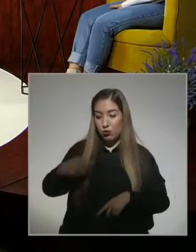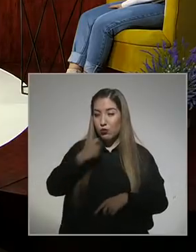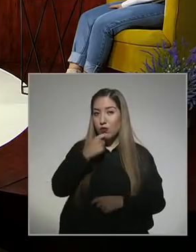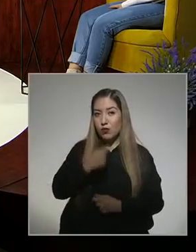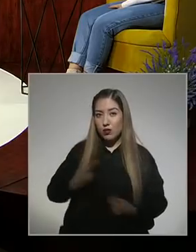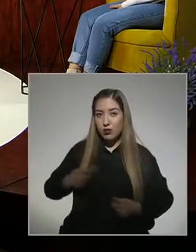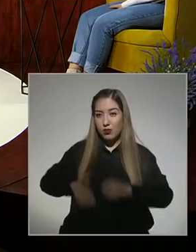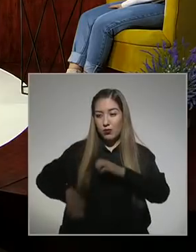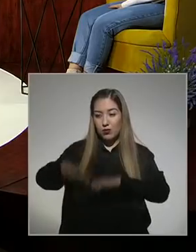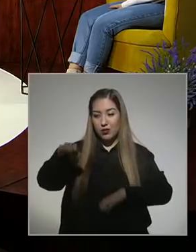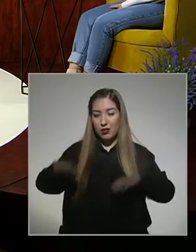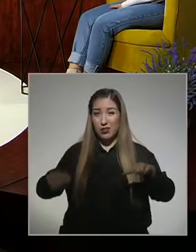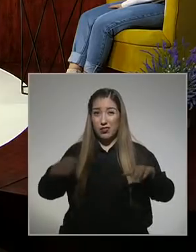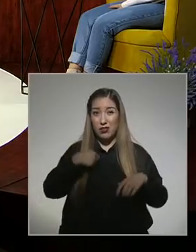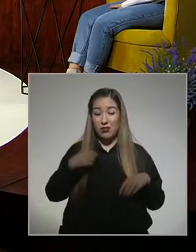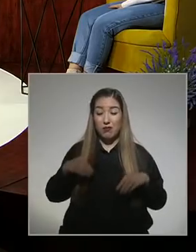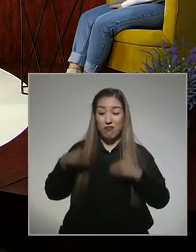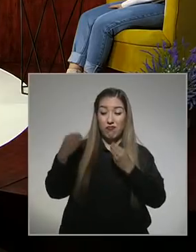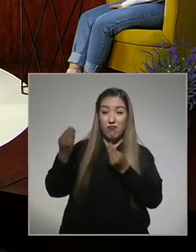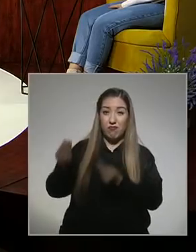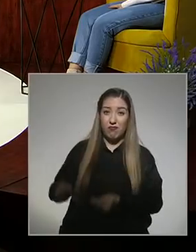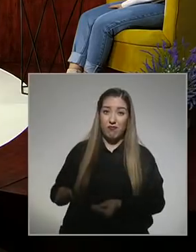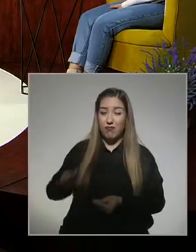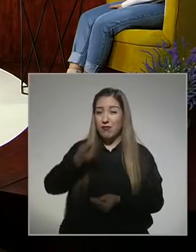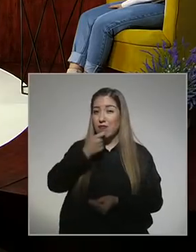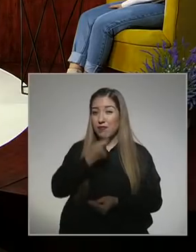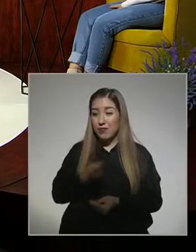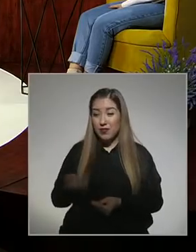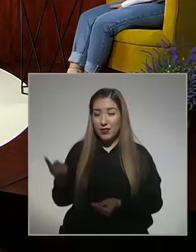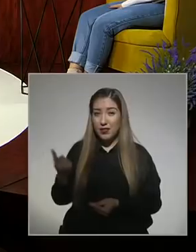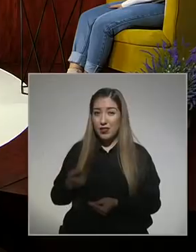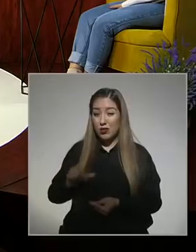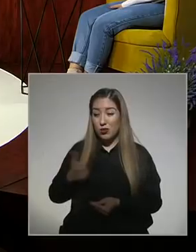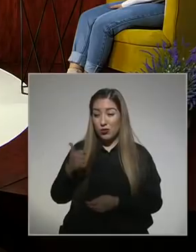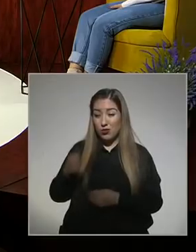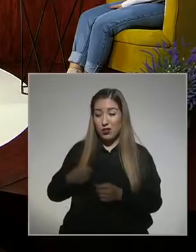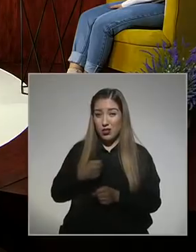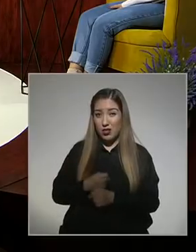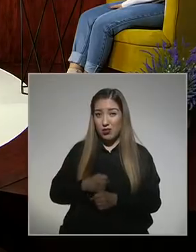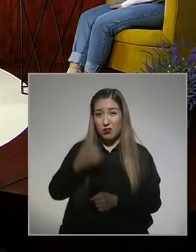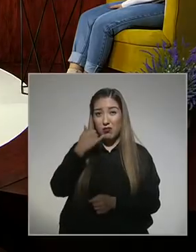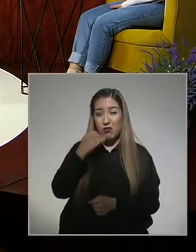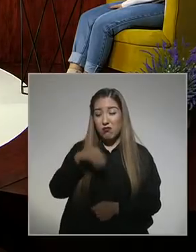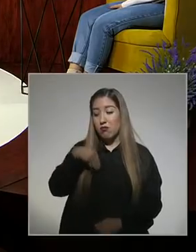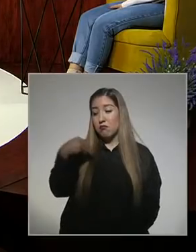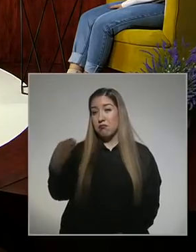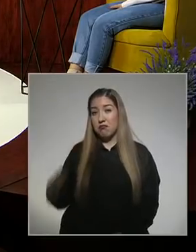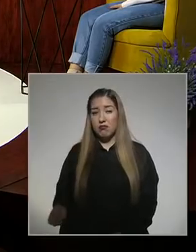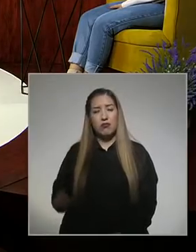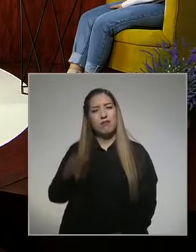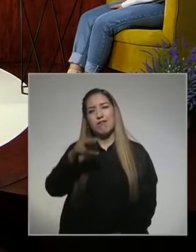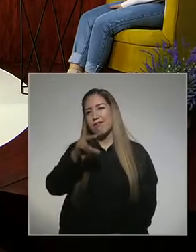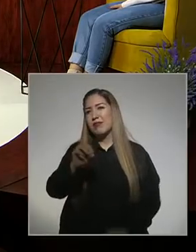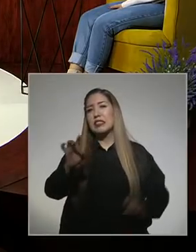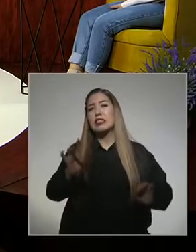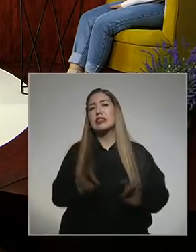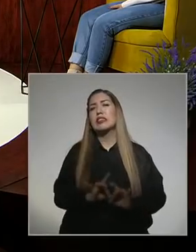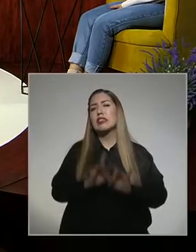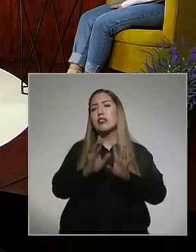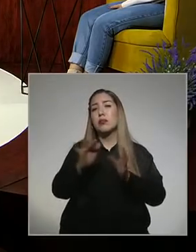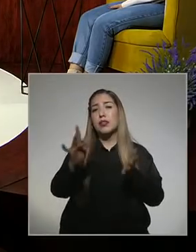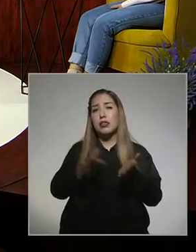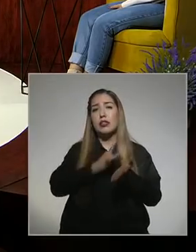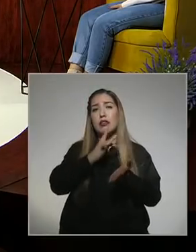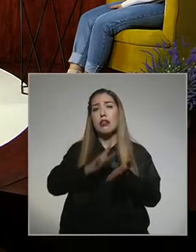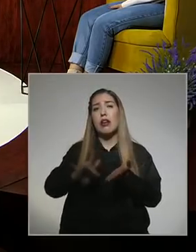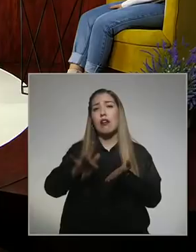le daría dispositivos a un niño o una niña menor de 11 años, de pronto la tableta para la escuela, pero la escuela